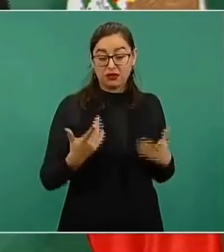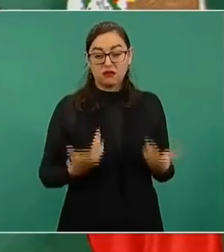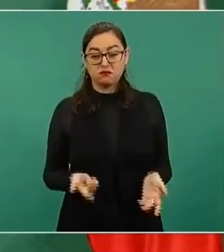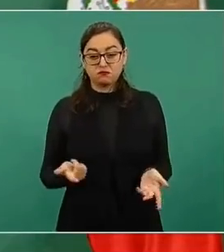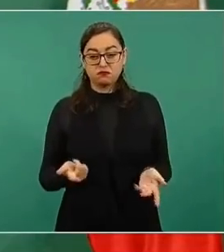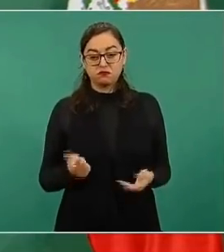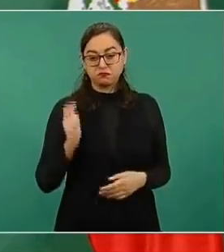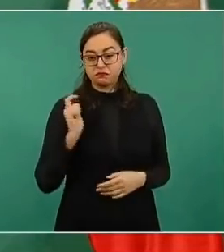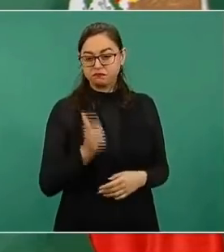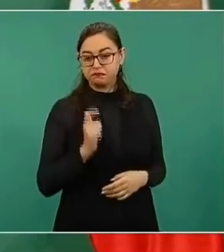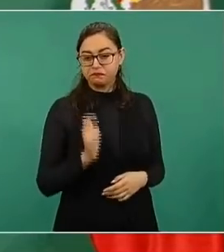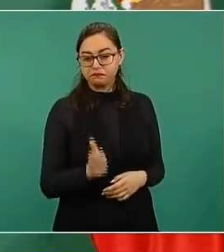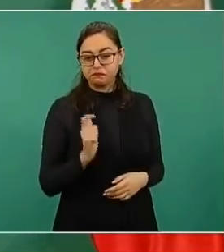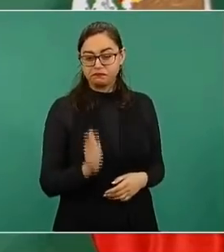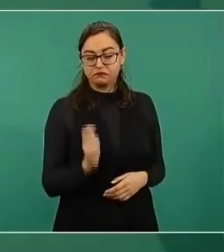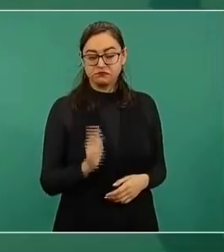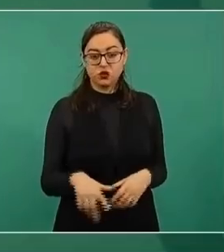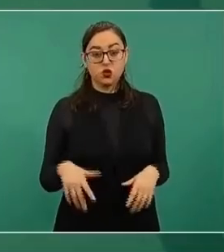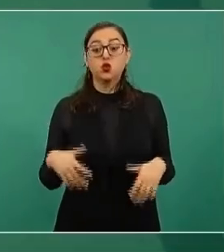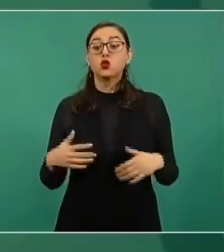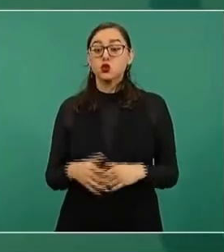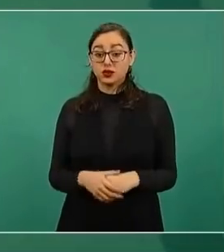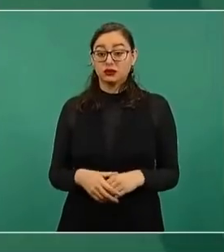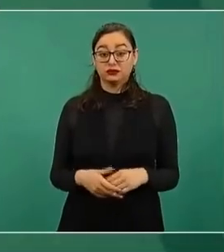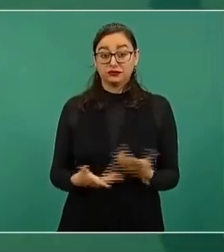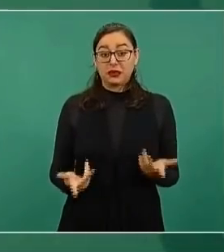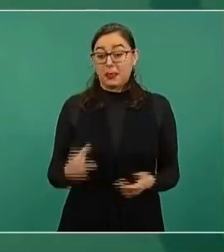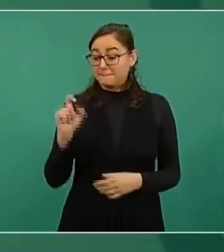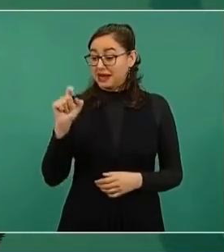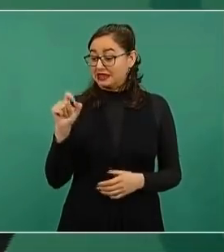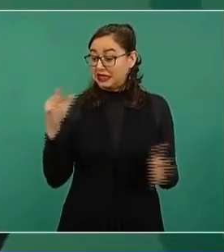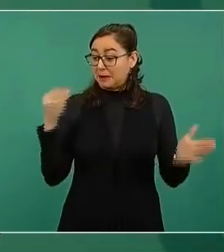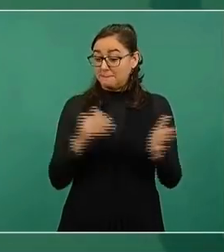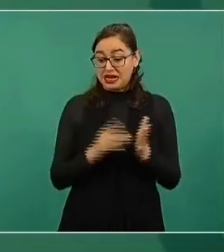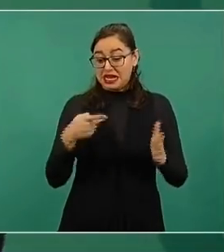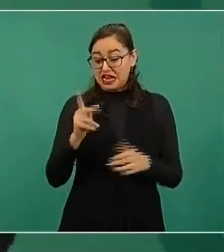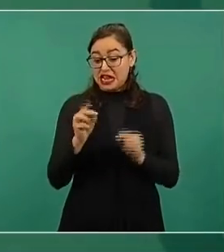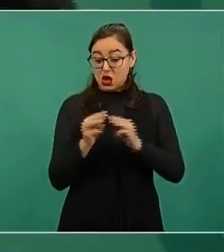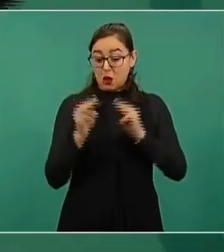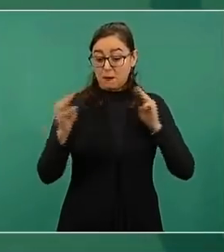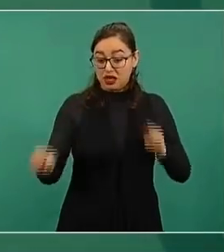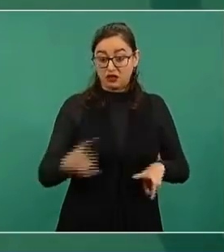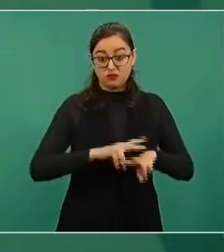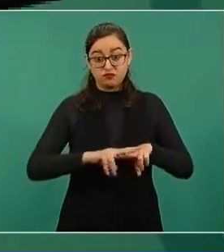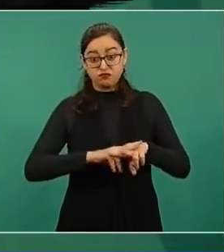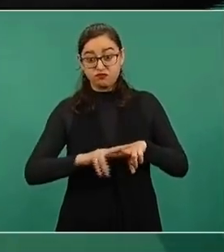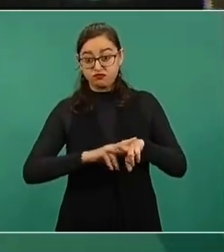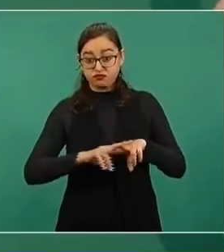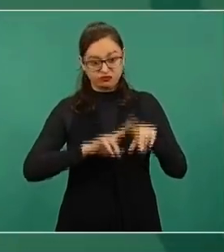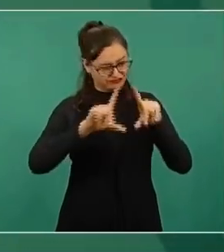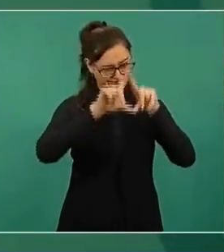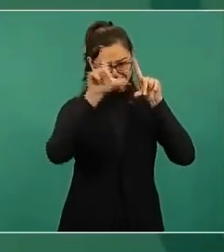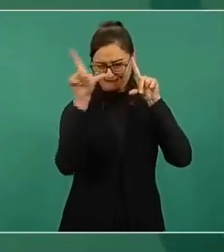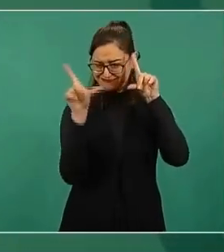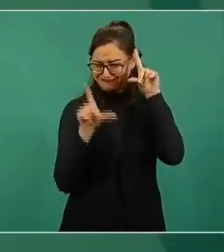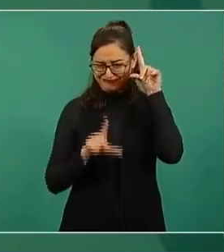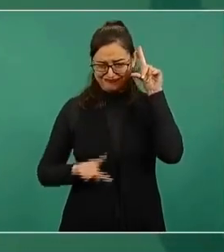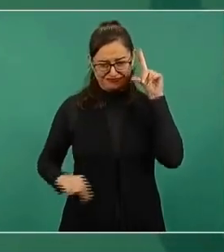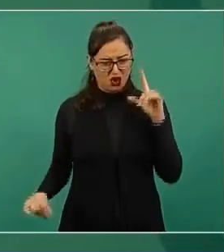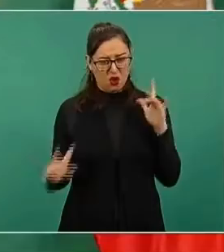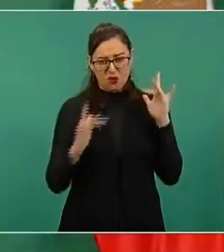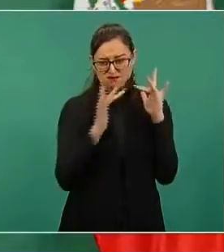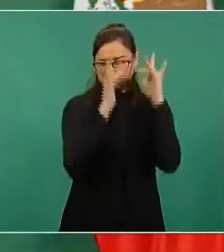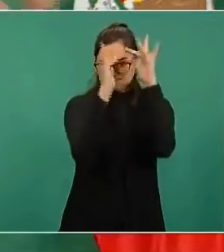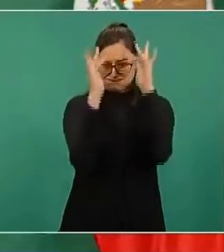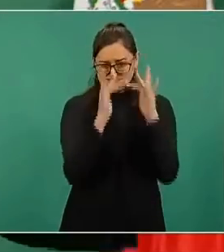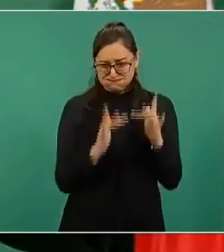Entonces se construyeron más de 20,000 kilómetros de vías férreas, se comunicó todo el país con